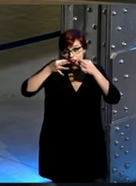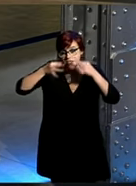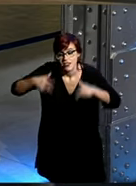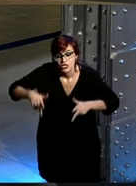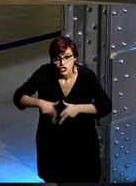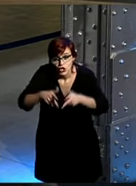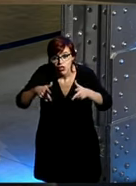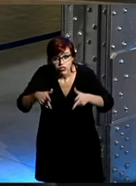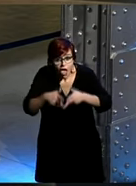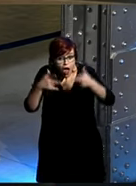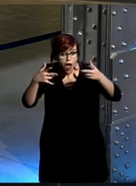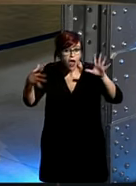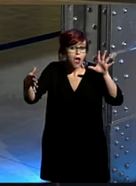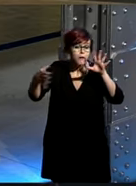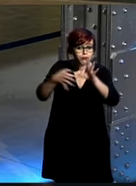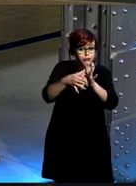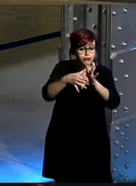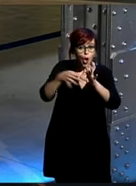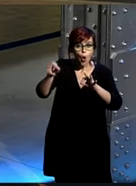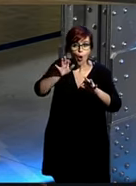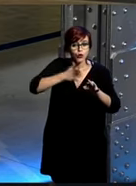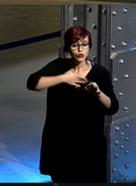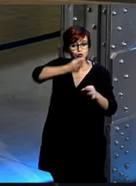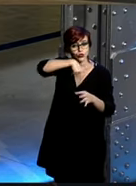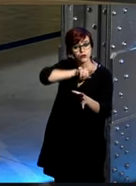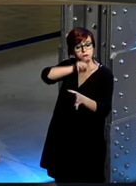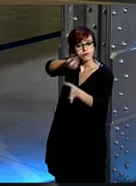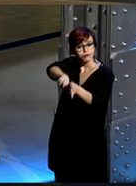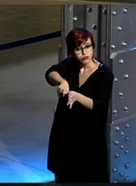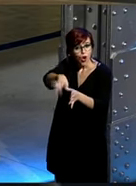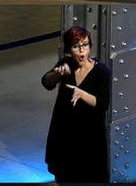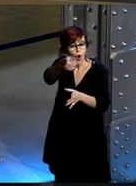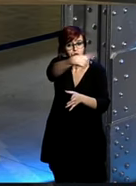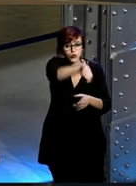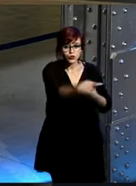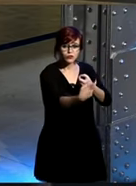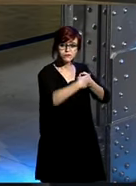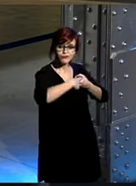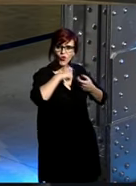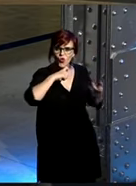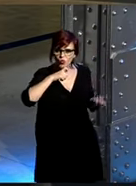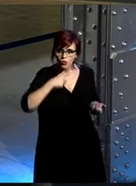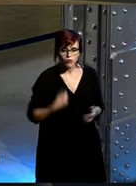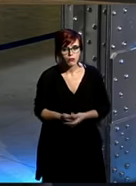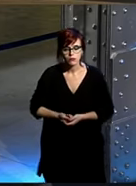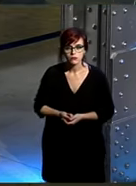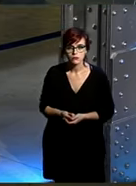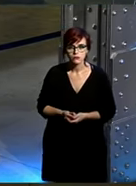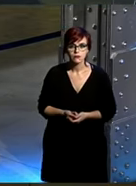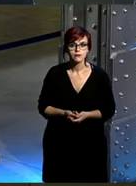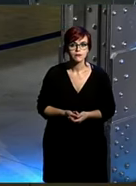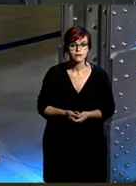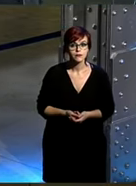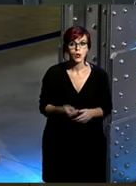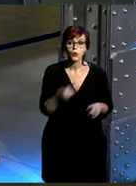cómo podéis implicaros, o cómo podemos nosotros implicarnos con vosotros, o algo así? Buena pregunta.